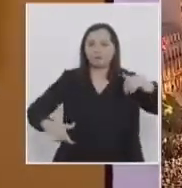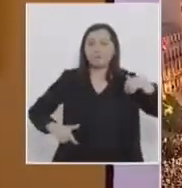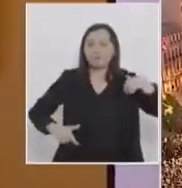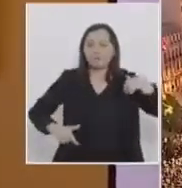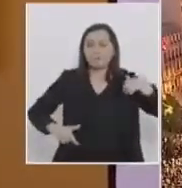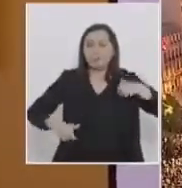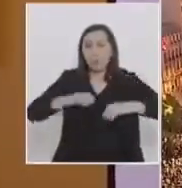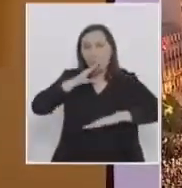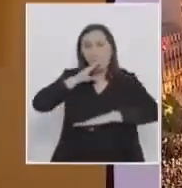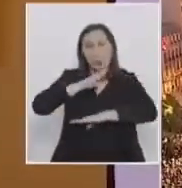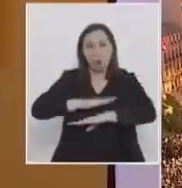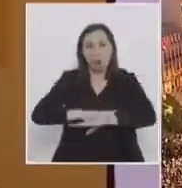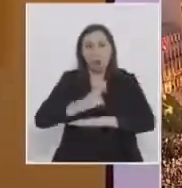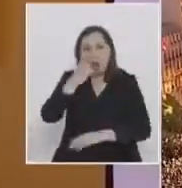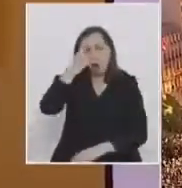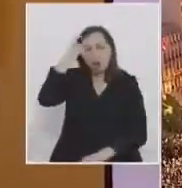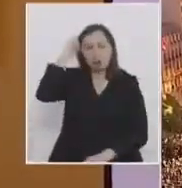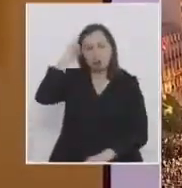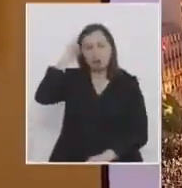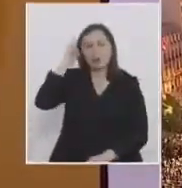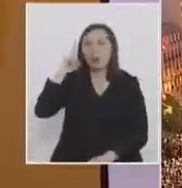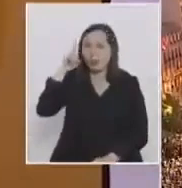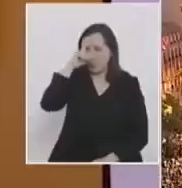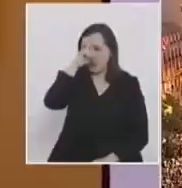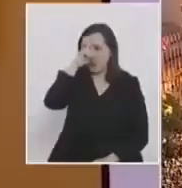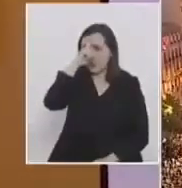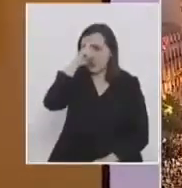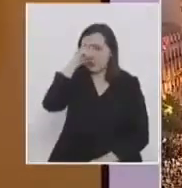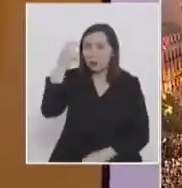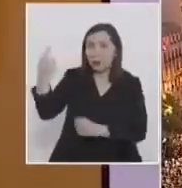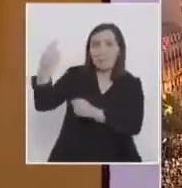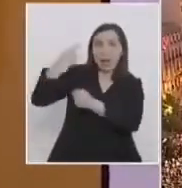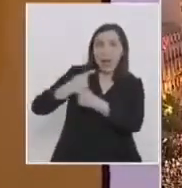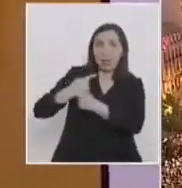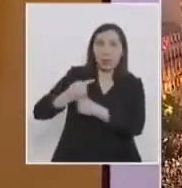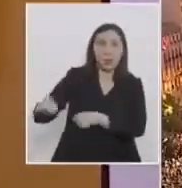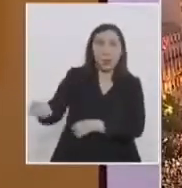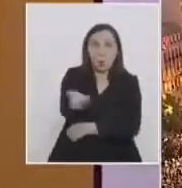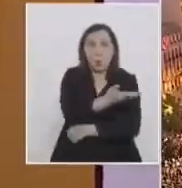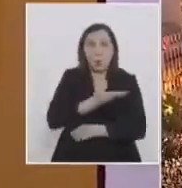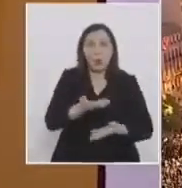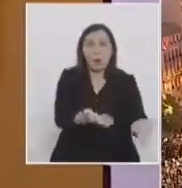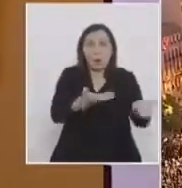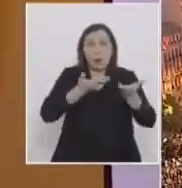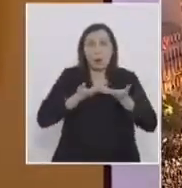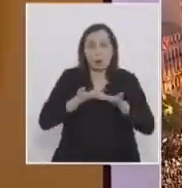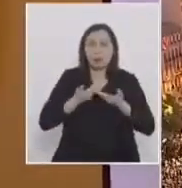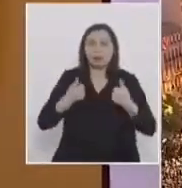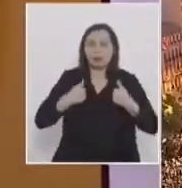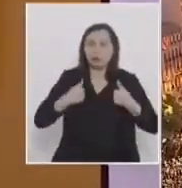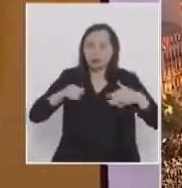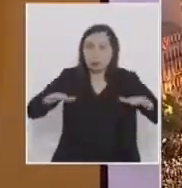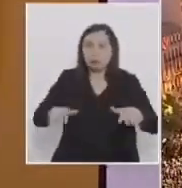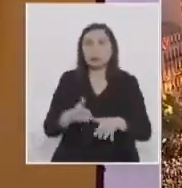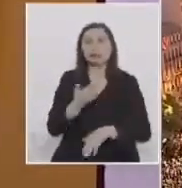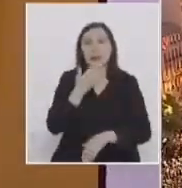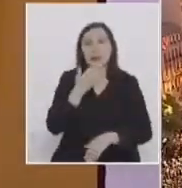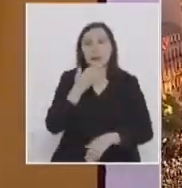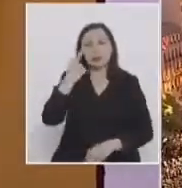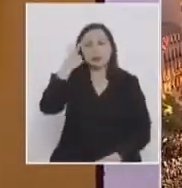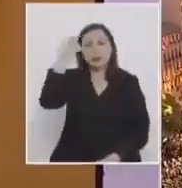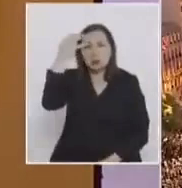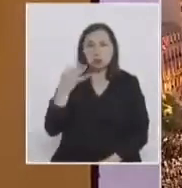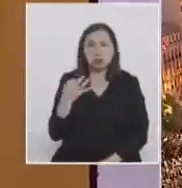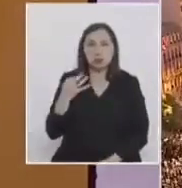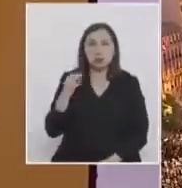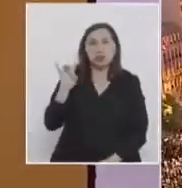humildad, con conciencia de las dificultades, el mandato que ustedes me han confiado. Lo hago también con la convicción de